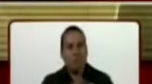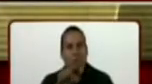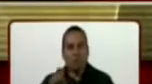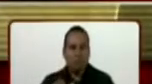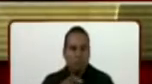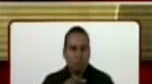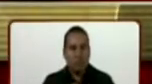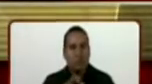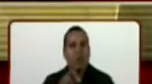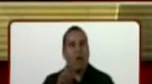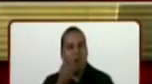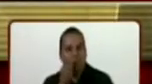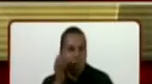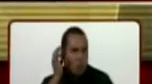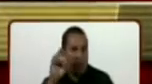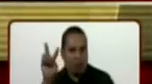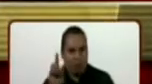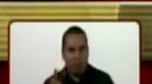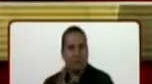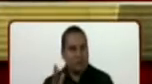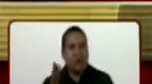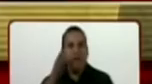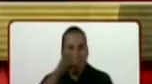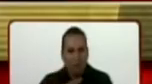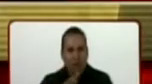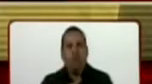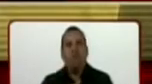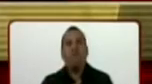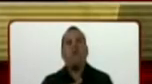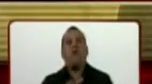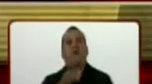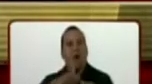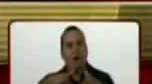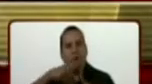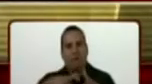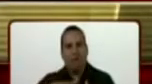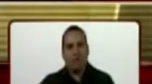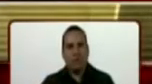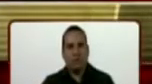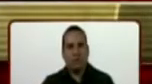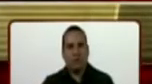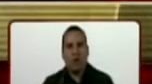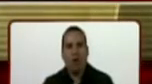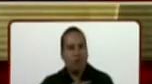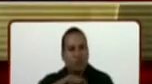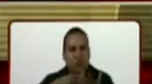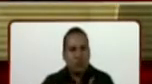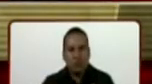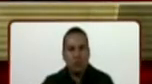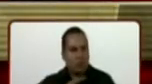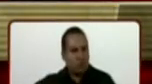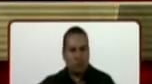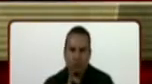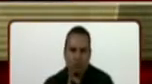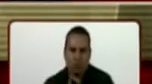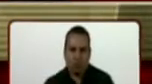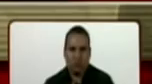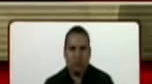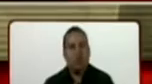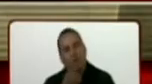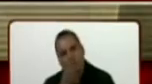y venezolanos que ya acudieron a los centros de votación. No es suficiente. Es